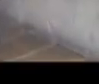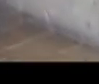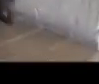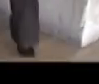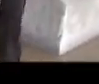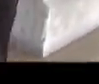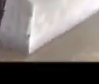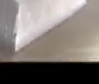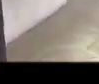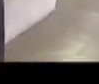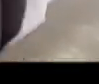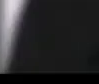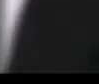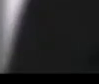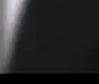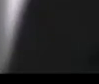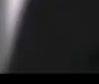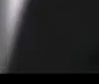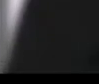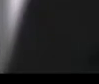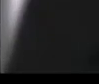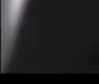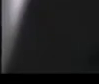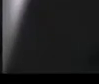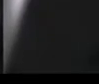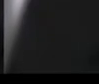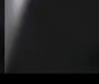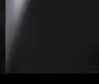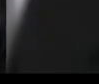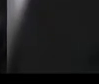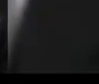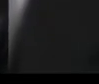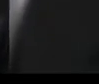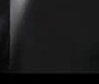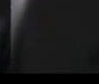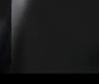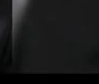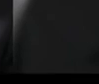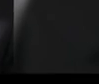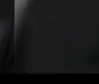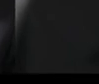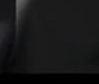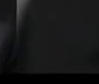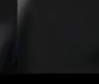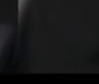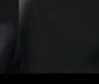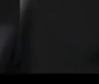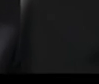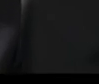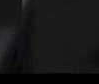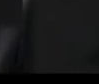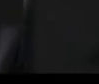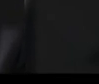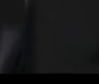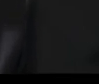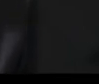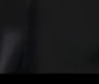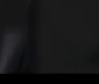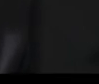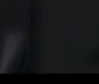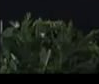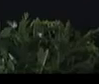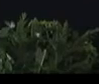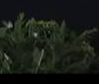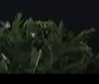cumplir con el compromiso de colaboración con el presidente Andrés Manuel López Obrador para alcanzar la profunda transformación en la que toda la población tenga